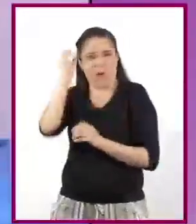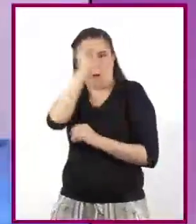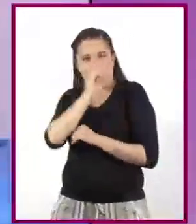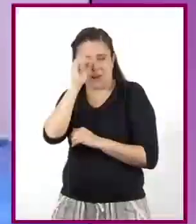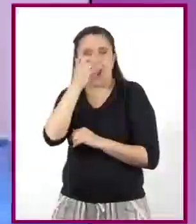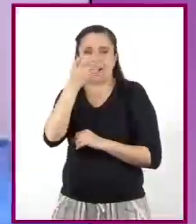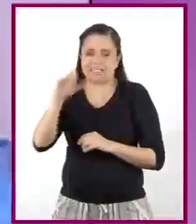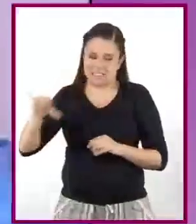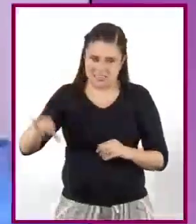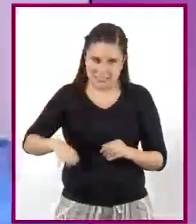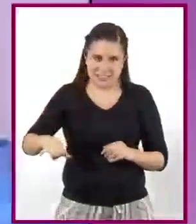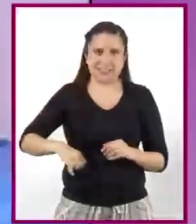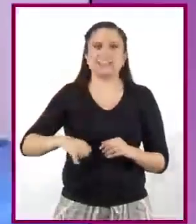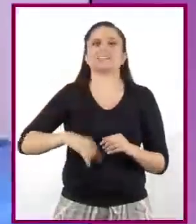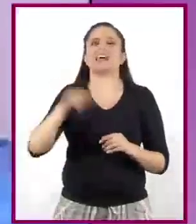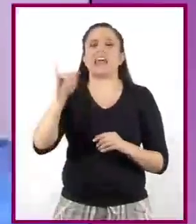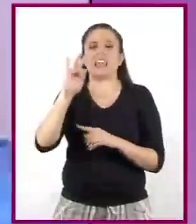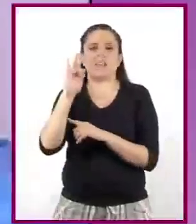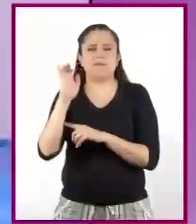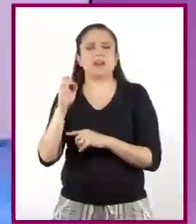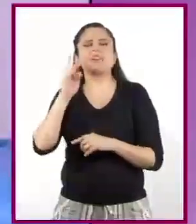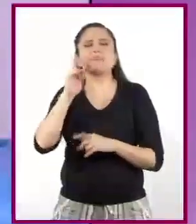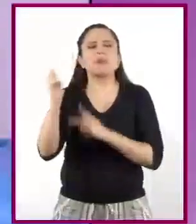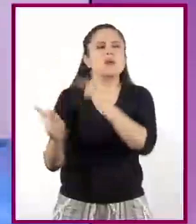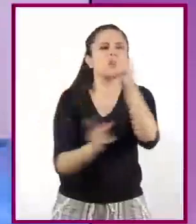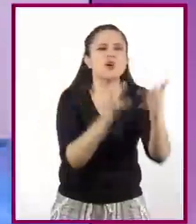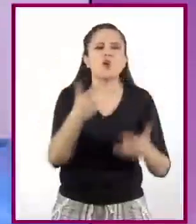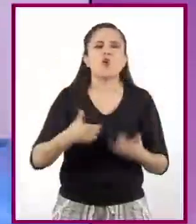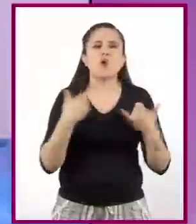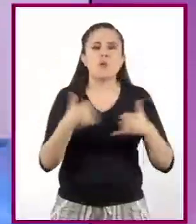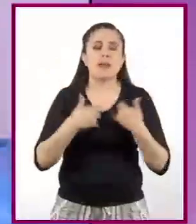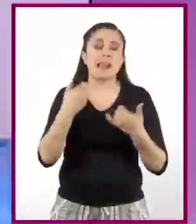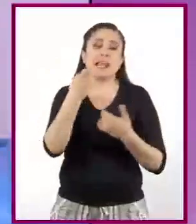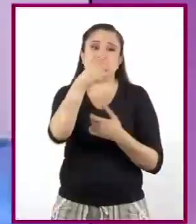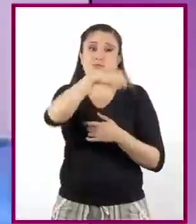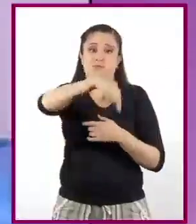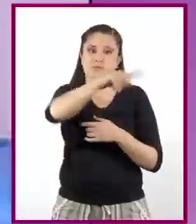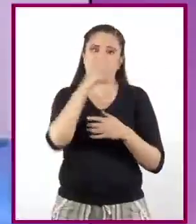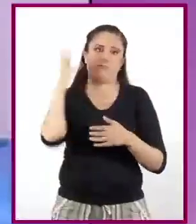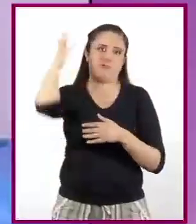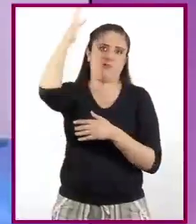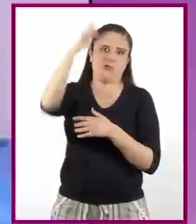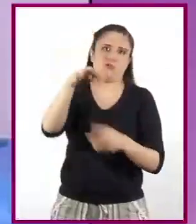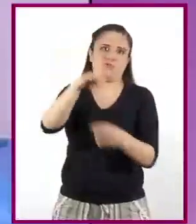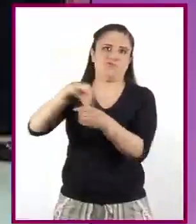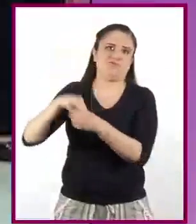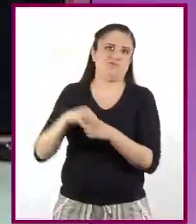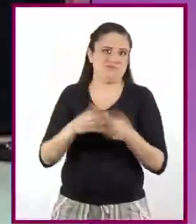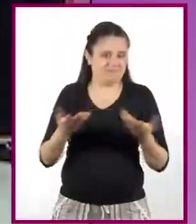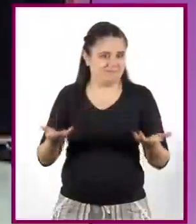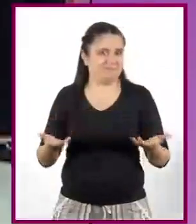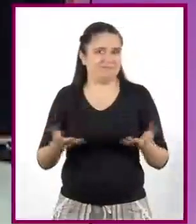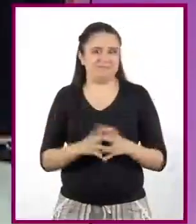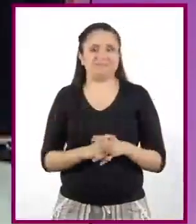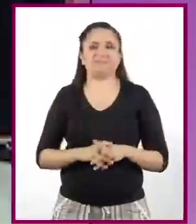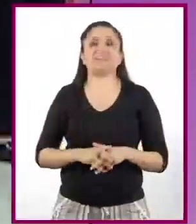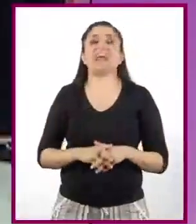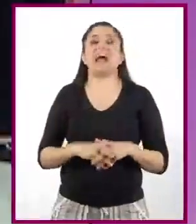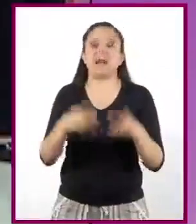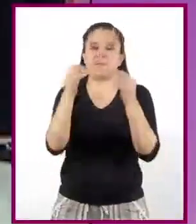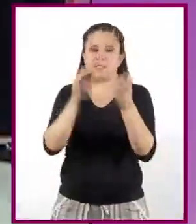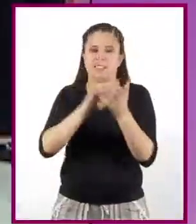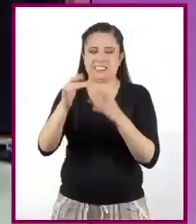le interesa reconocer la opinión de los jóvenes que en un futuro van a ser los que decidan sobre este país. Muchas gracias por la